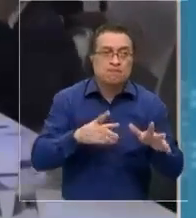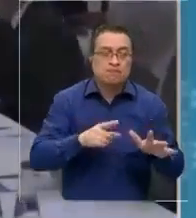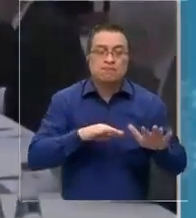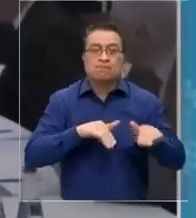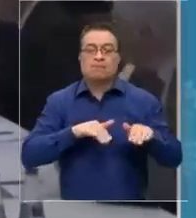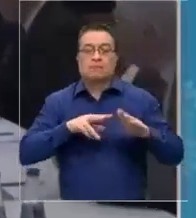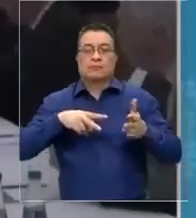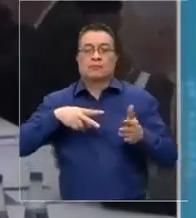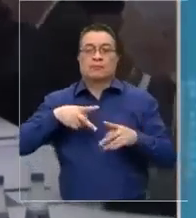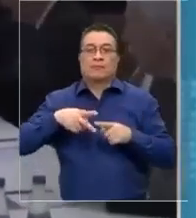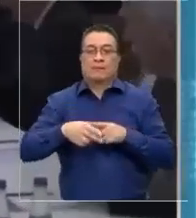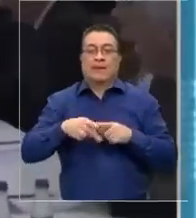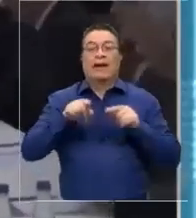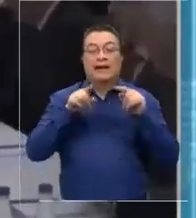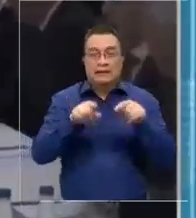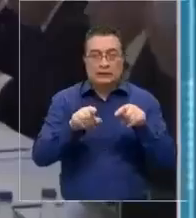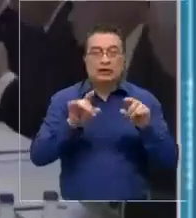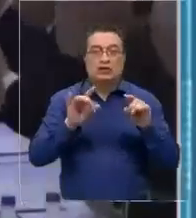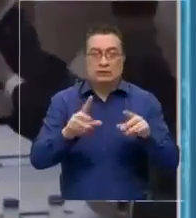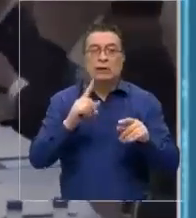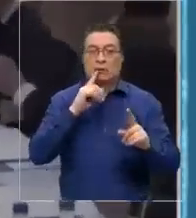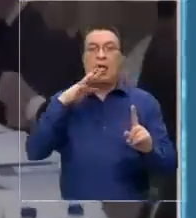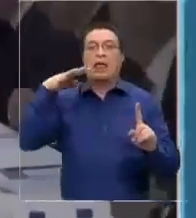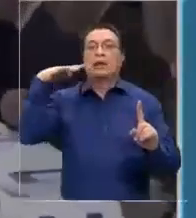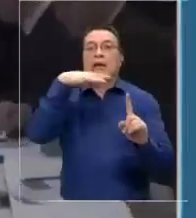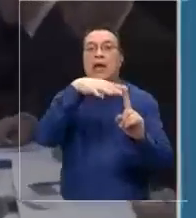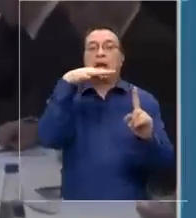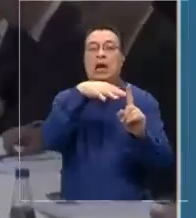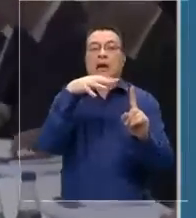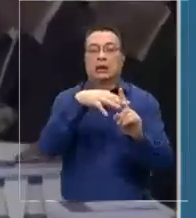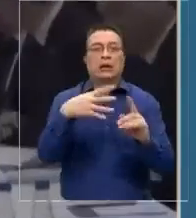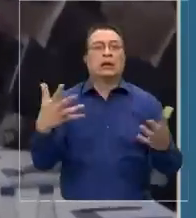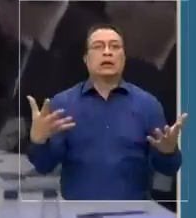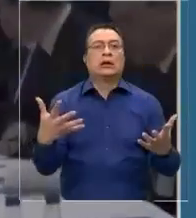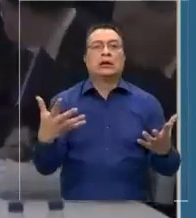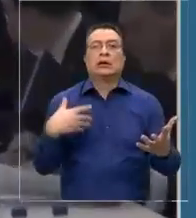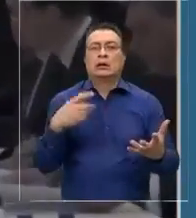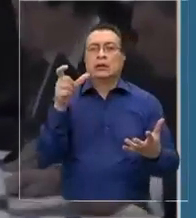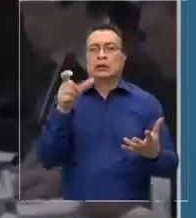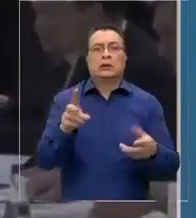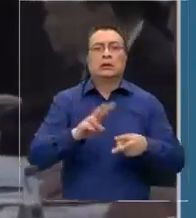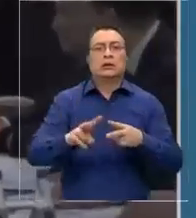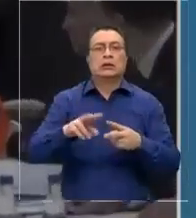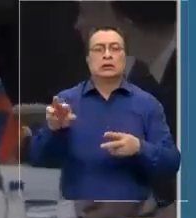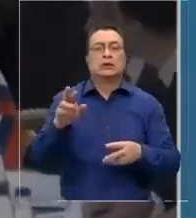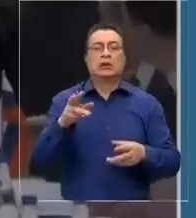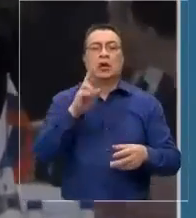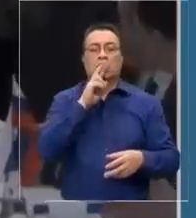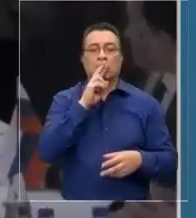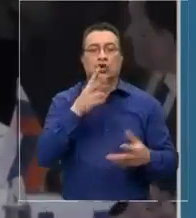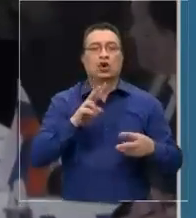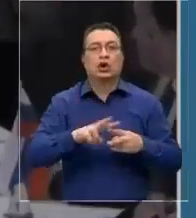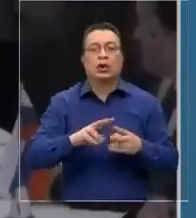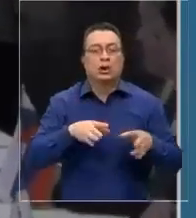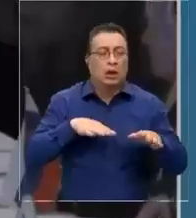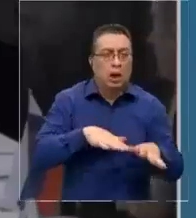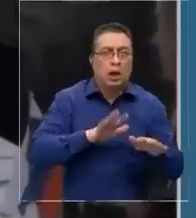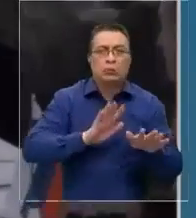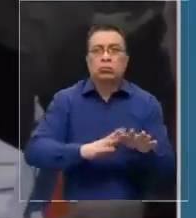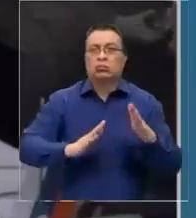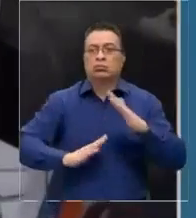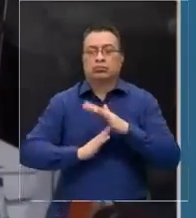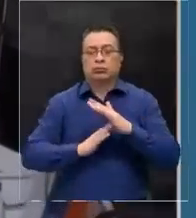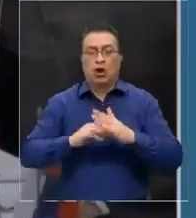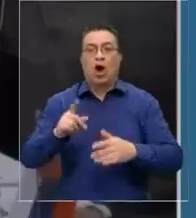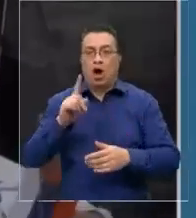eso está también marcando la crítica hacia la actitud, hacia la acción del ejército ruso. Un ejército que, claro, en el